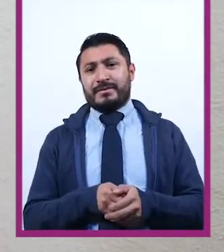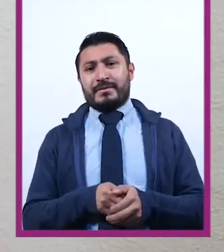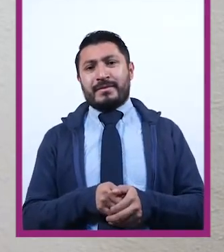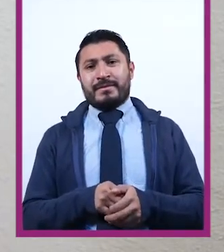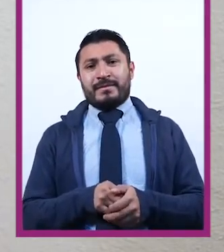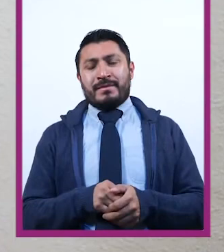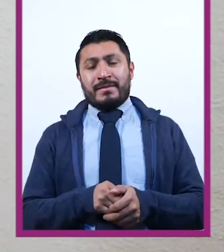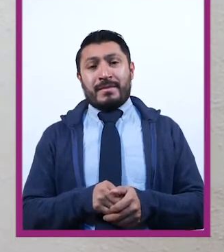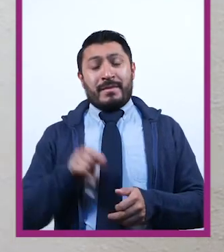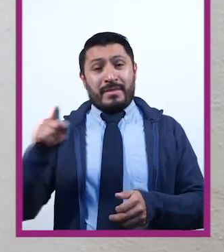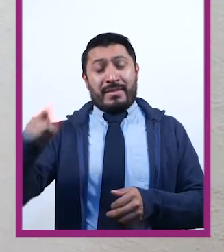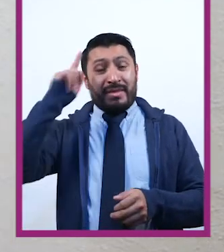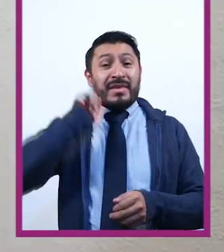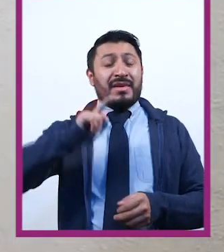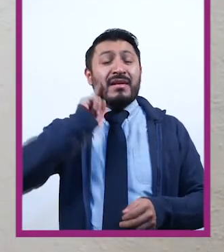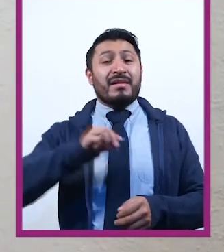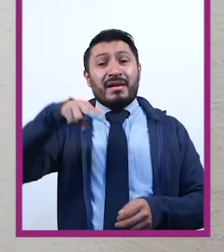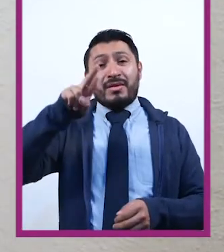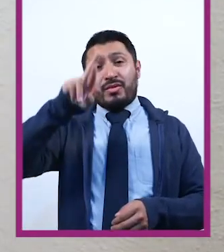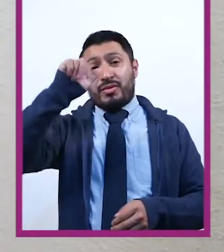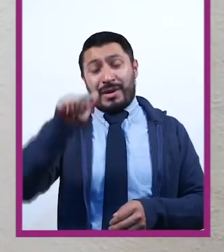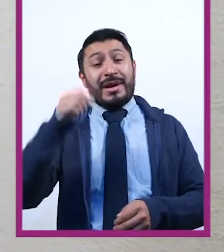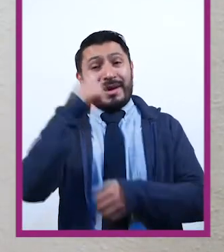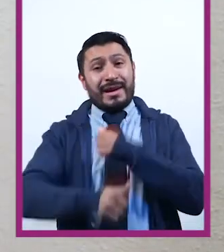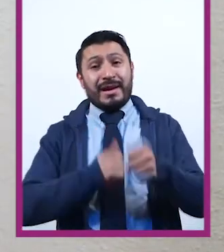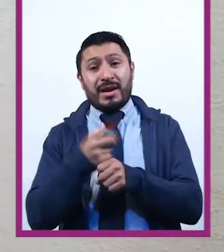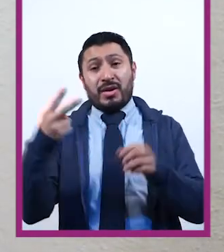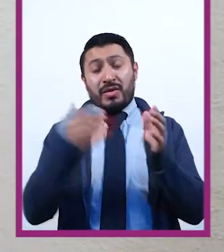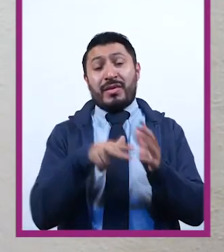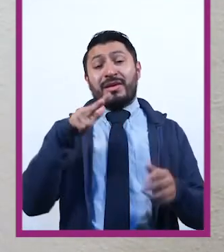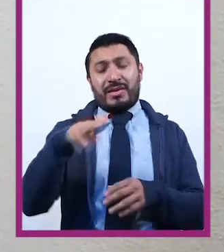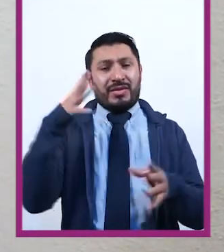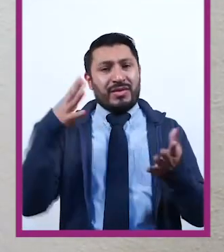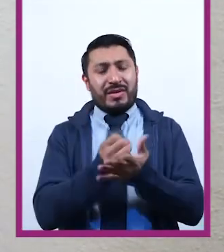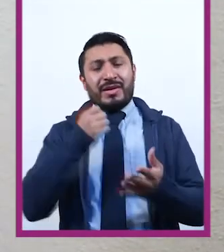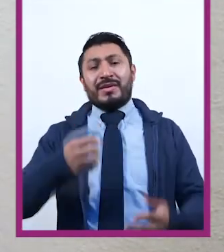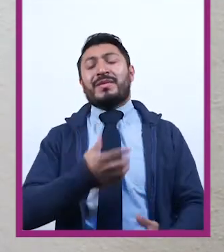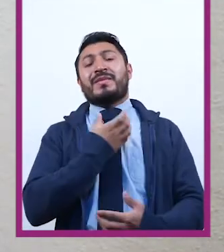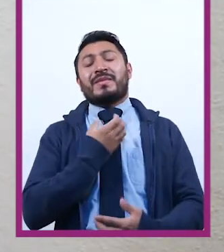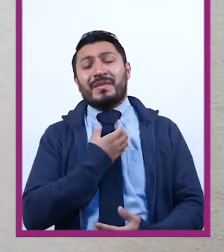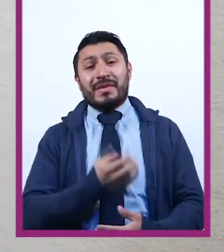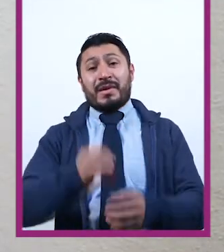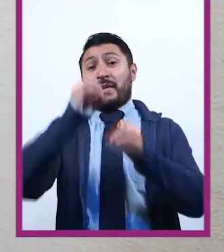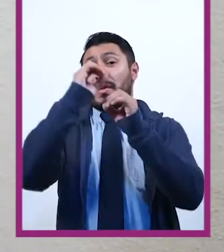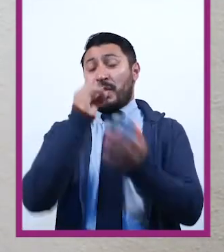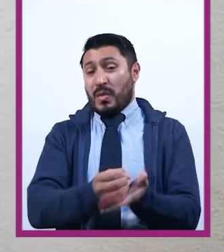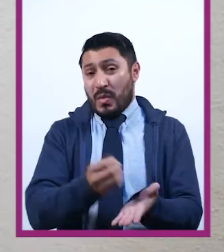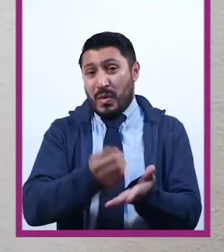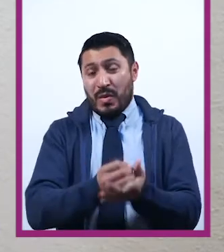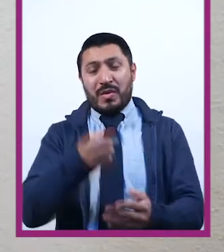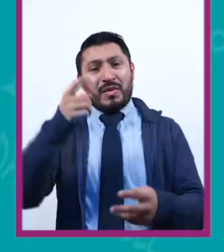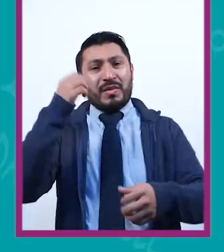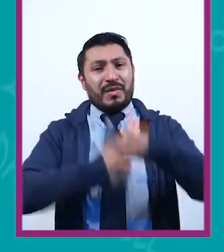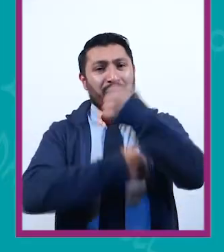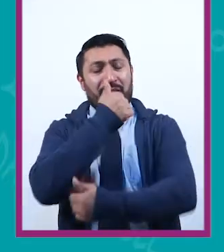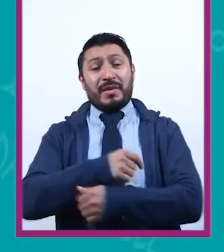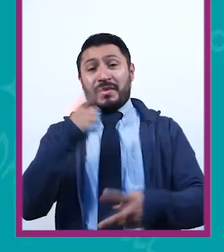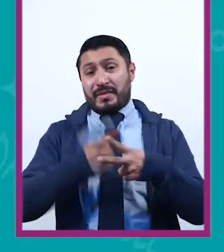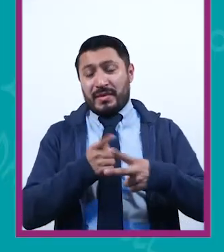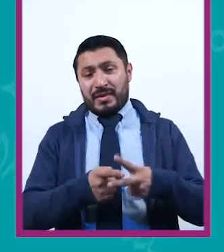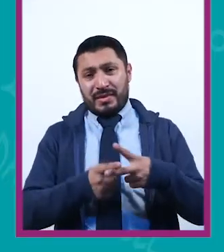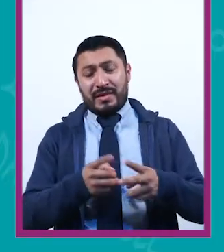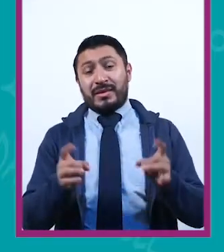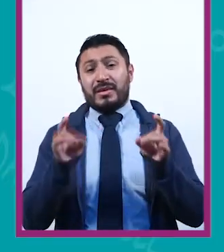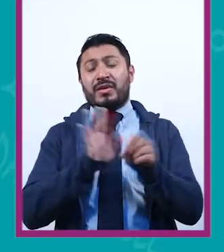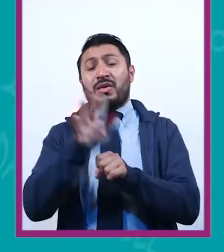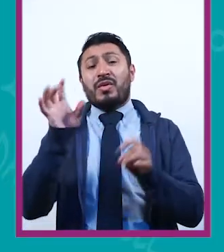Sidikova Méndez, quien en el año 2018 ganó la medalla de oro en la Olimpiada de Matemáticas. ¿Qué